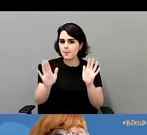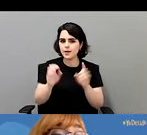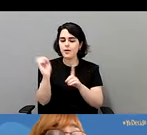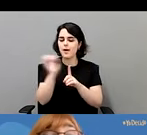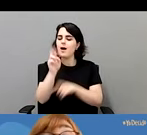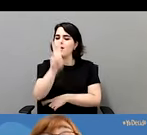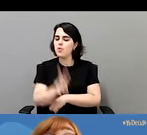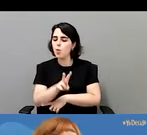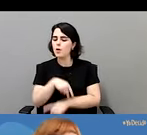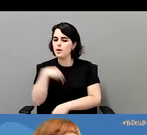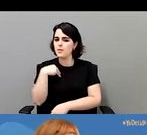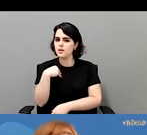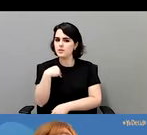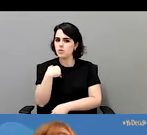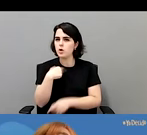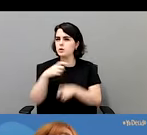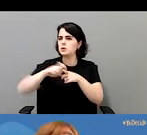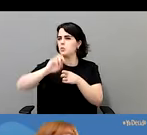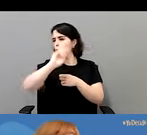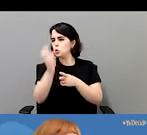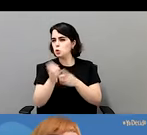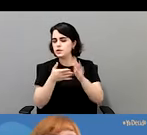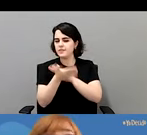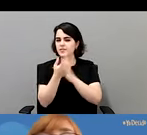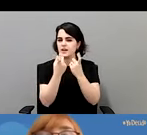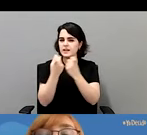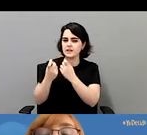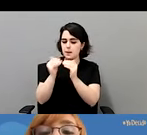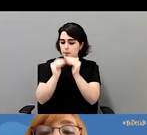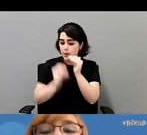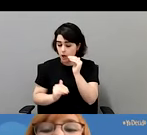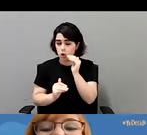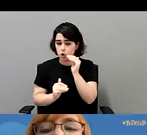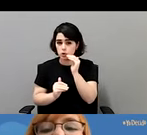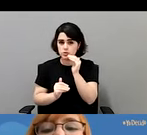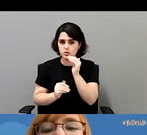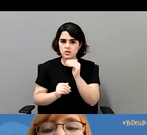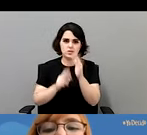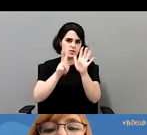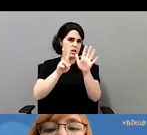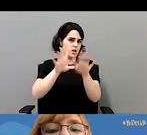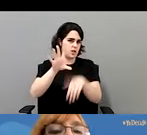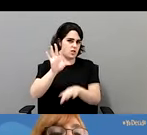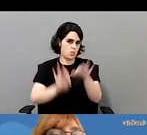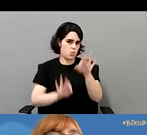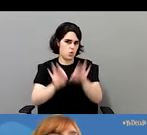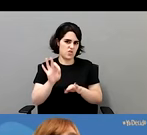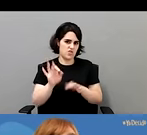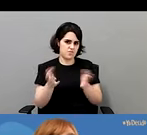que generalmente suelen ser otras tipologías que necesitan menos ayuda para todo, le da un